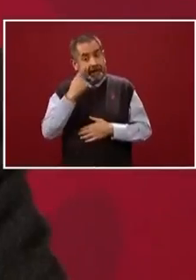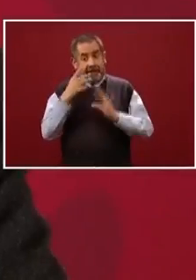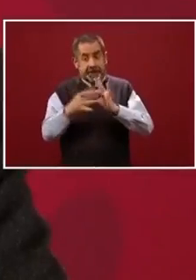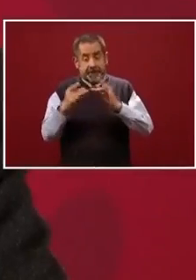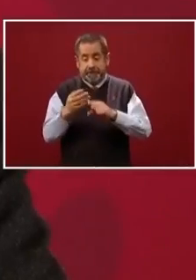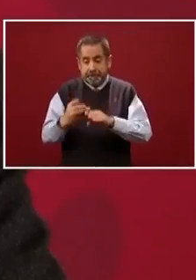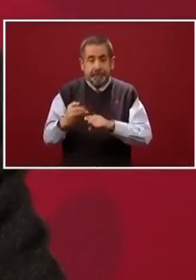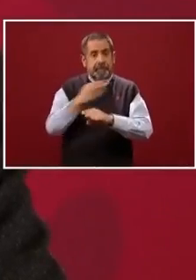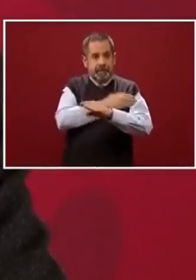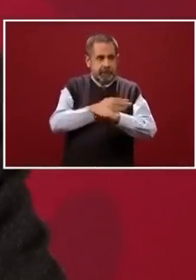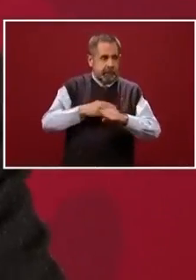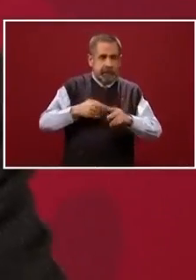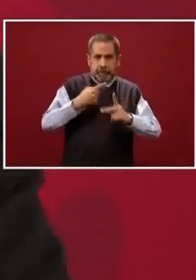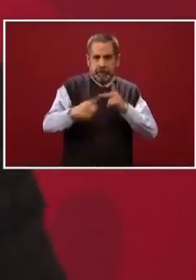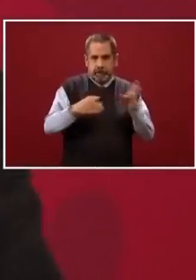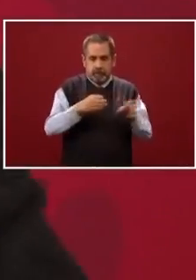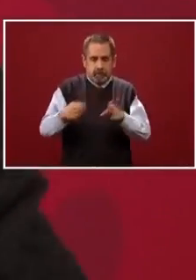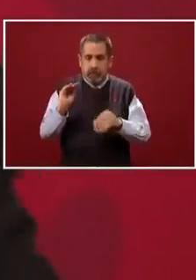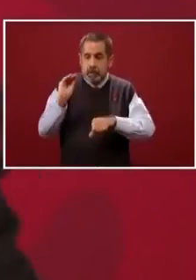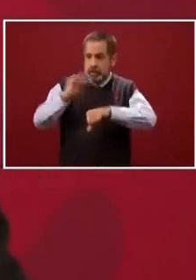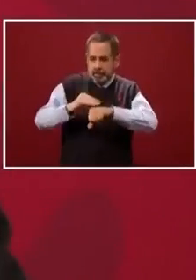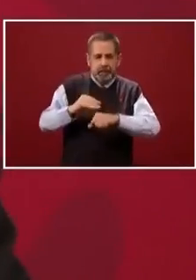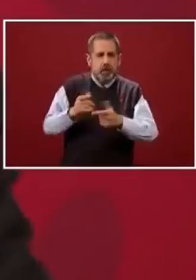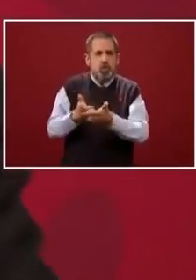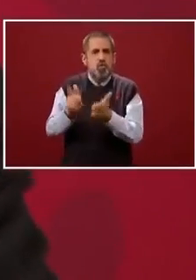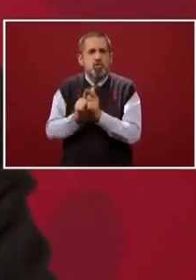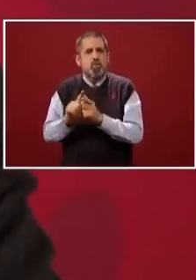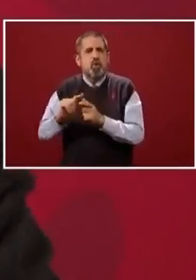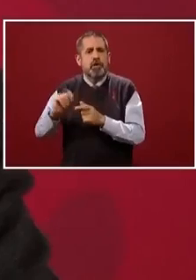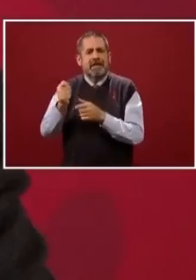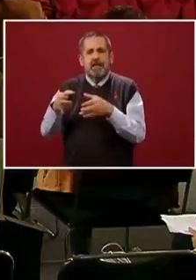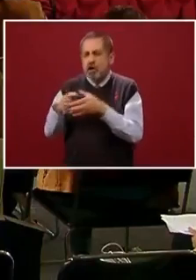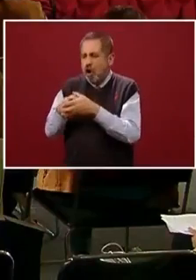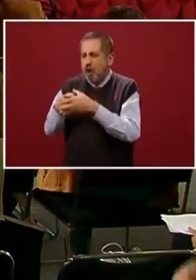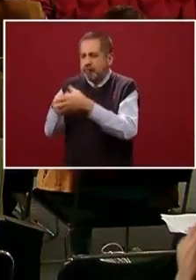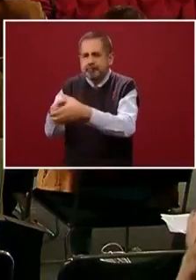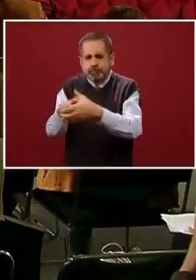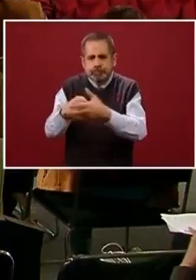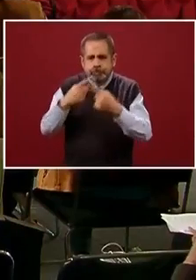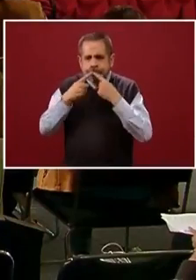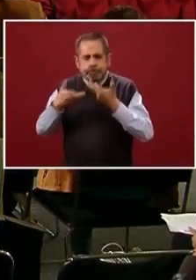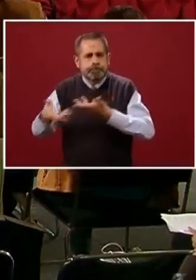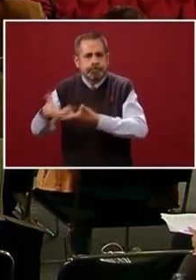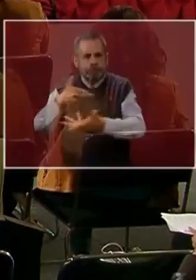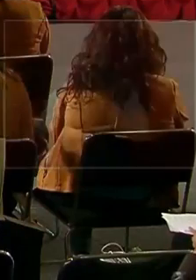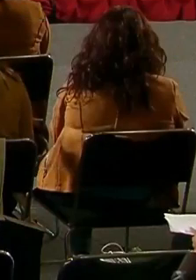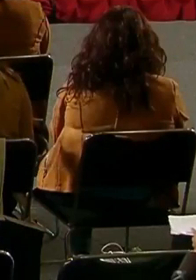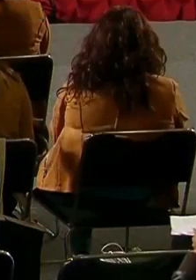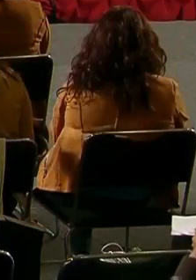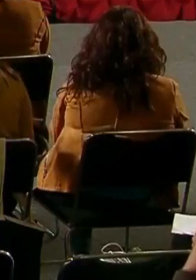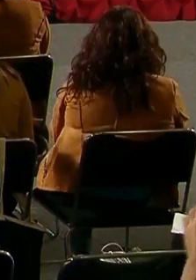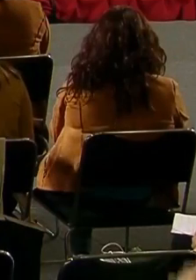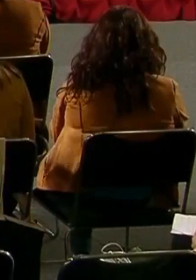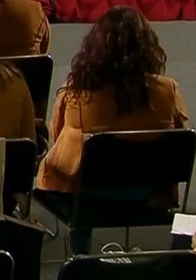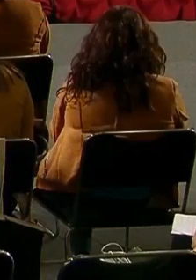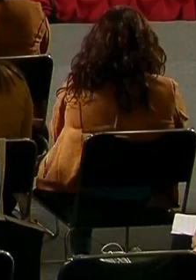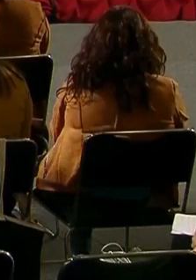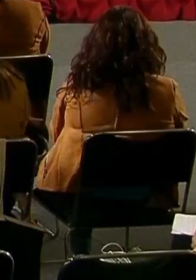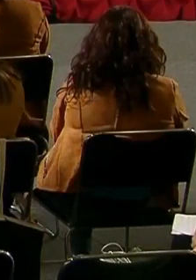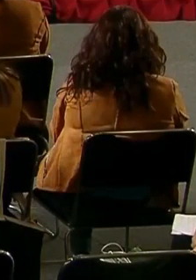la preparación y se instalaron los grupos técnicos para el manejo de los planes de